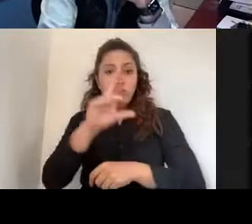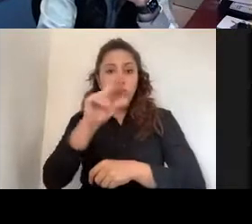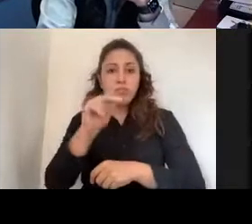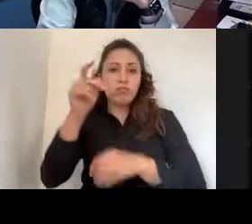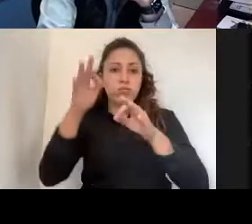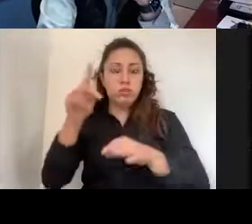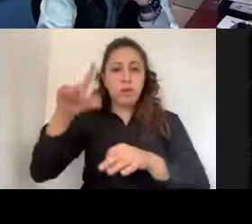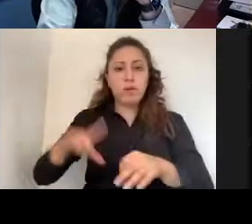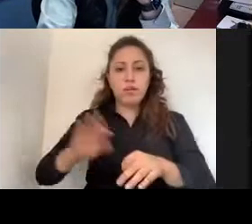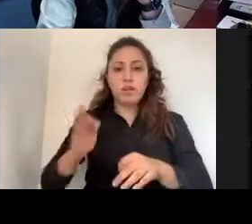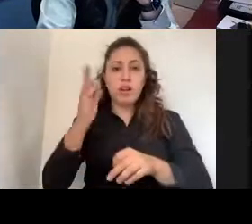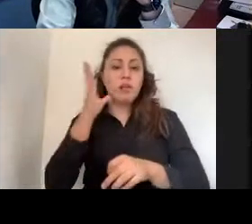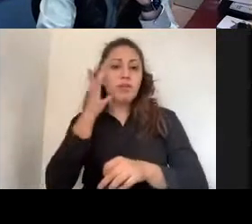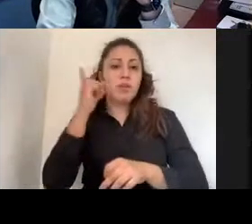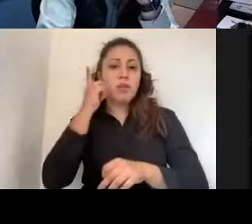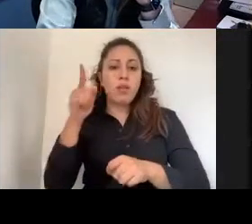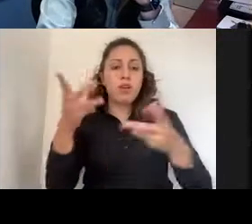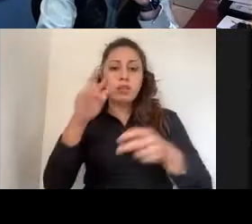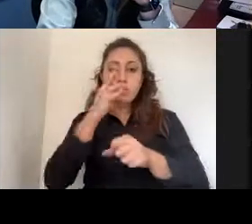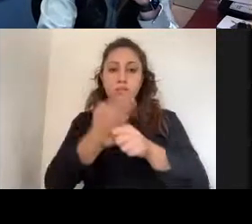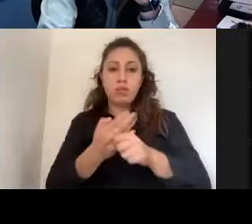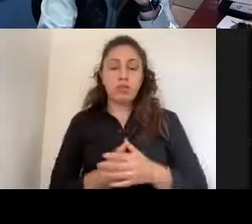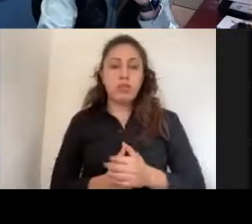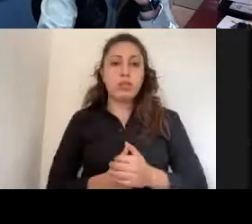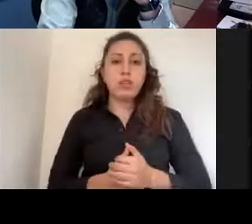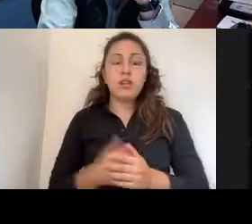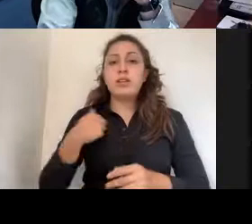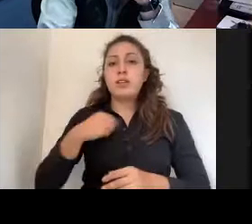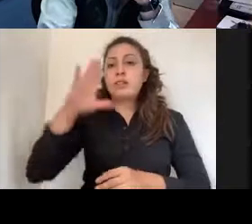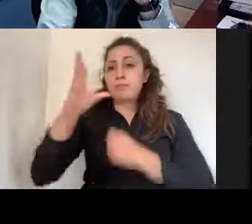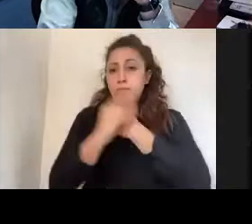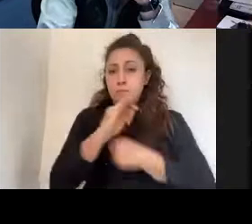Muchas gracias. Diputado presidente, ¿me permite?